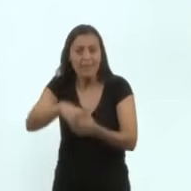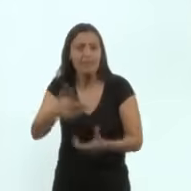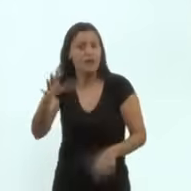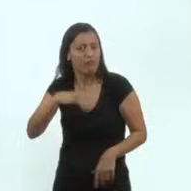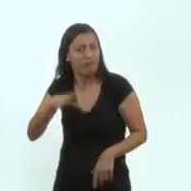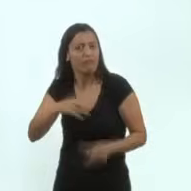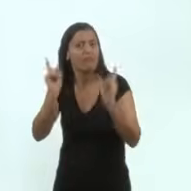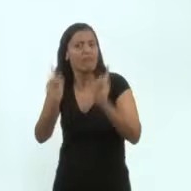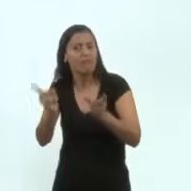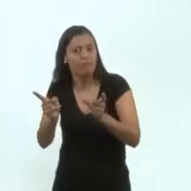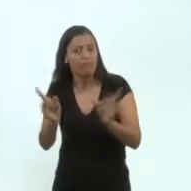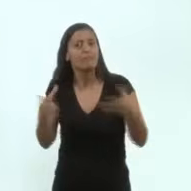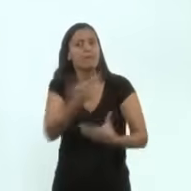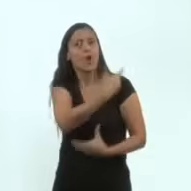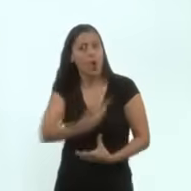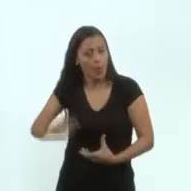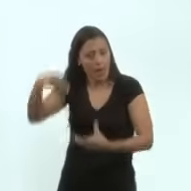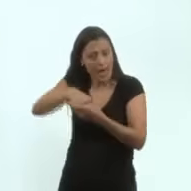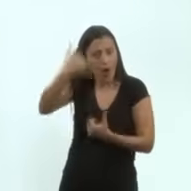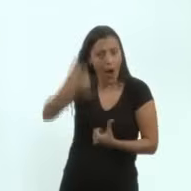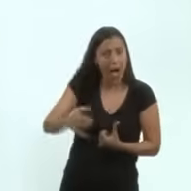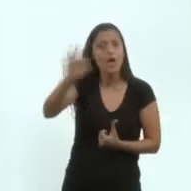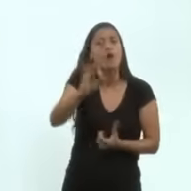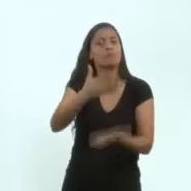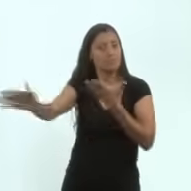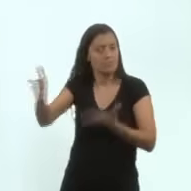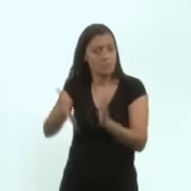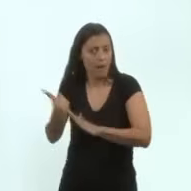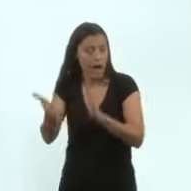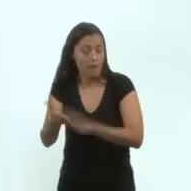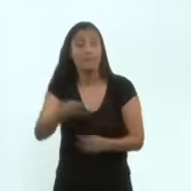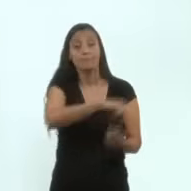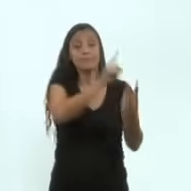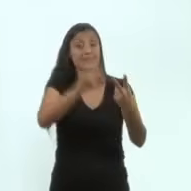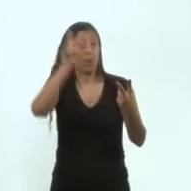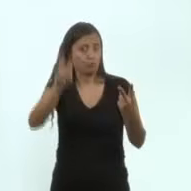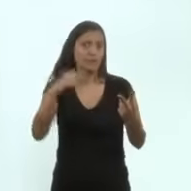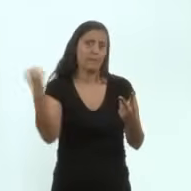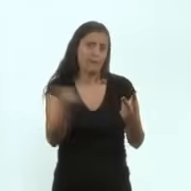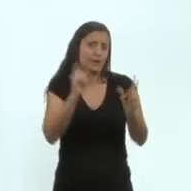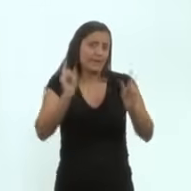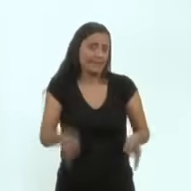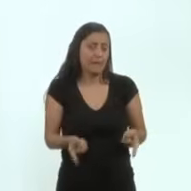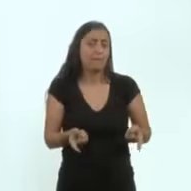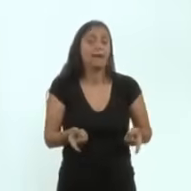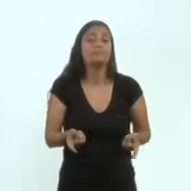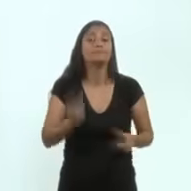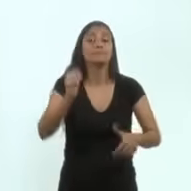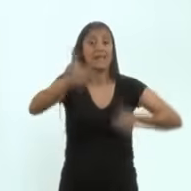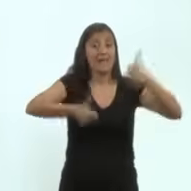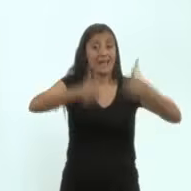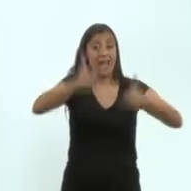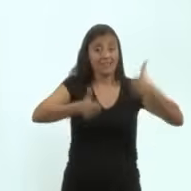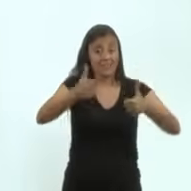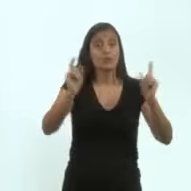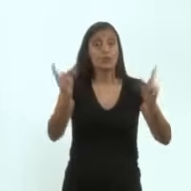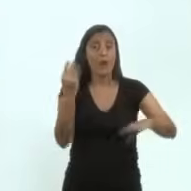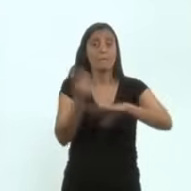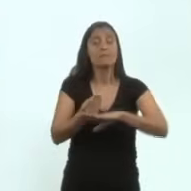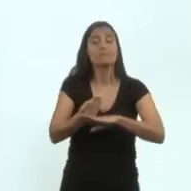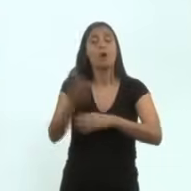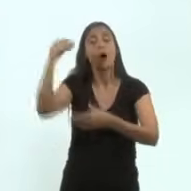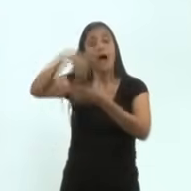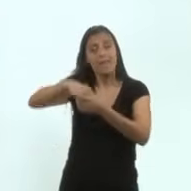a ese personal o si lo piensan desplazar y segundo tema que no es menor que es la candidatura de Ariel Lio como miembro de la Corte